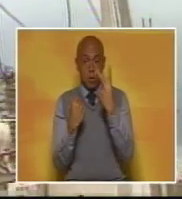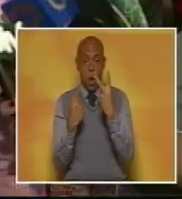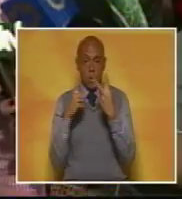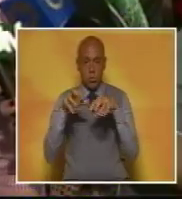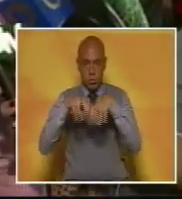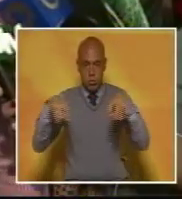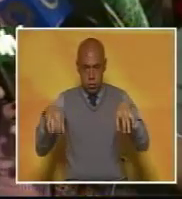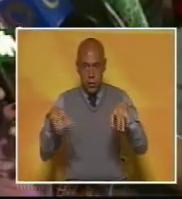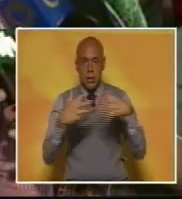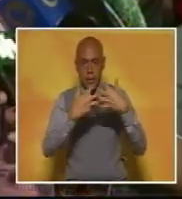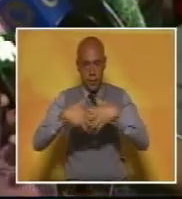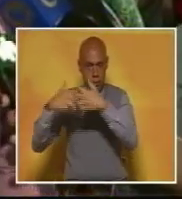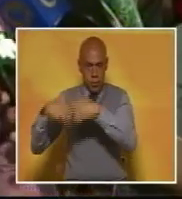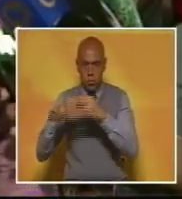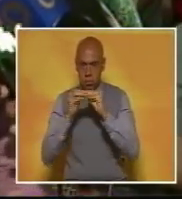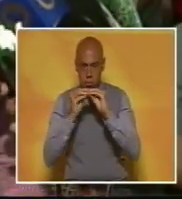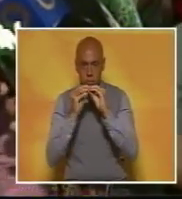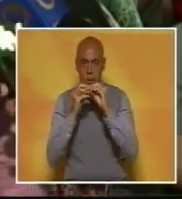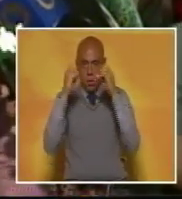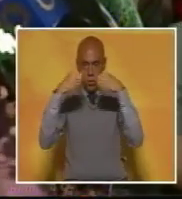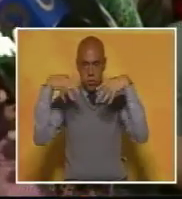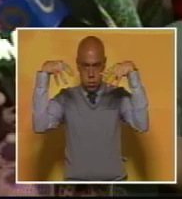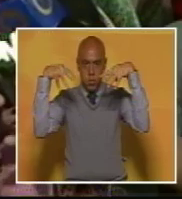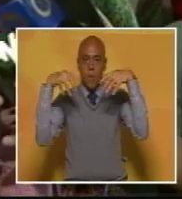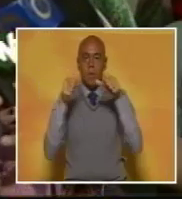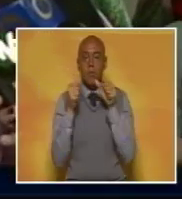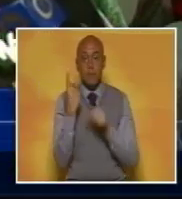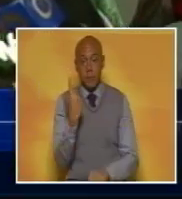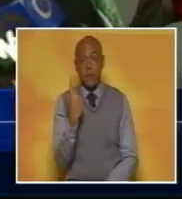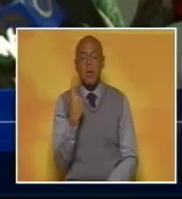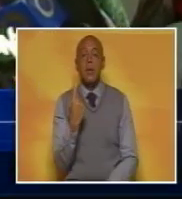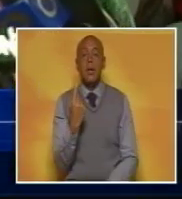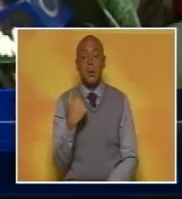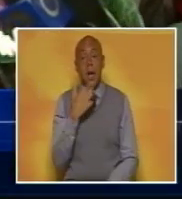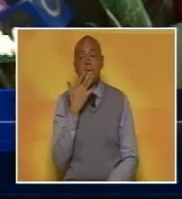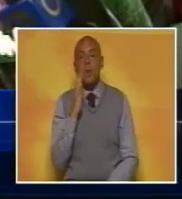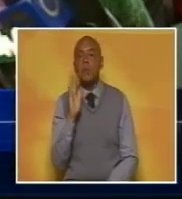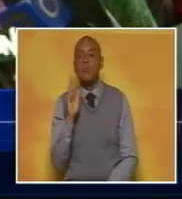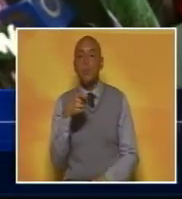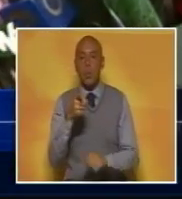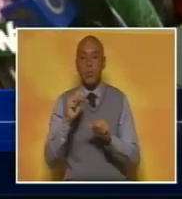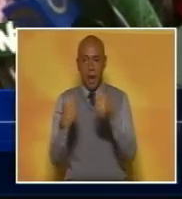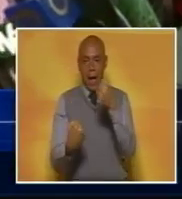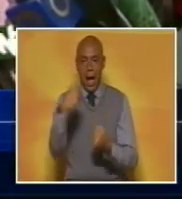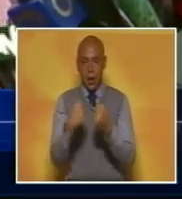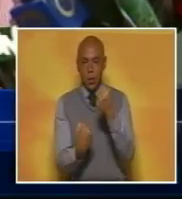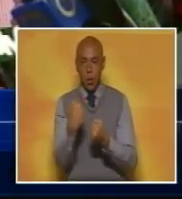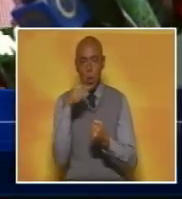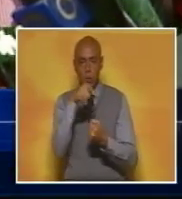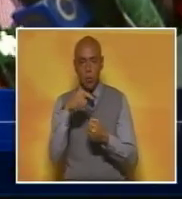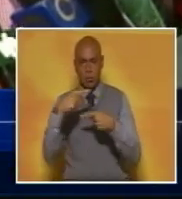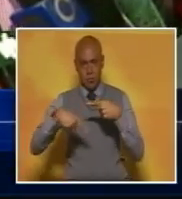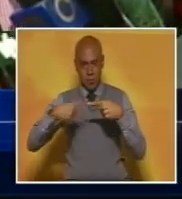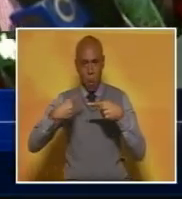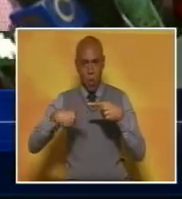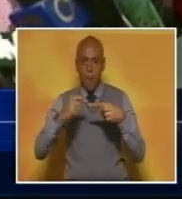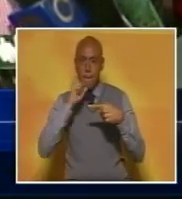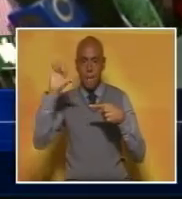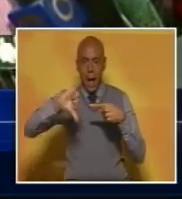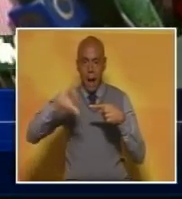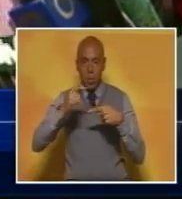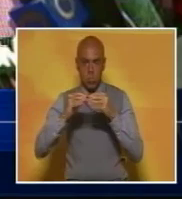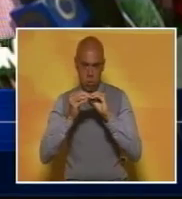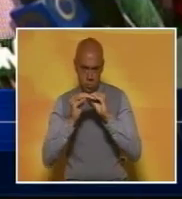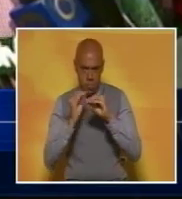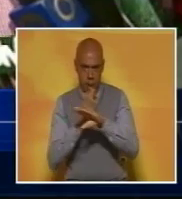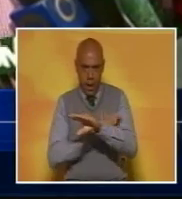la estabilidad absoluta. ¿Qué pasa como todo carro nuevo cuando tú le arreglas el motor? Tú tienes un diagnóstico posterior. Y posterior al